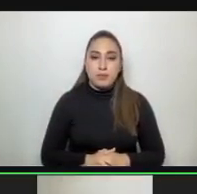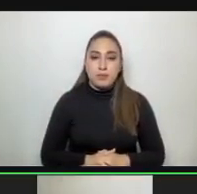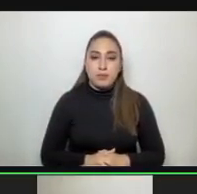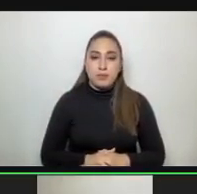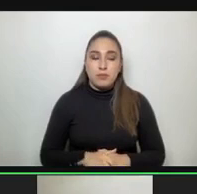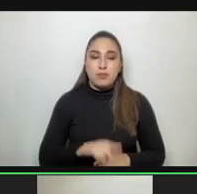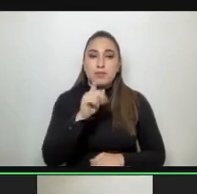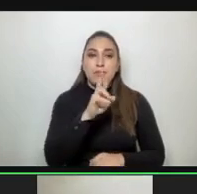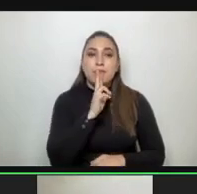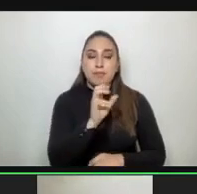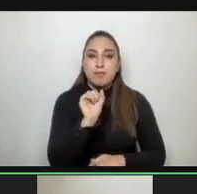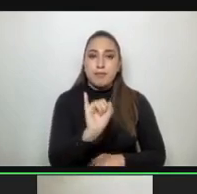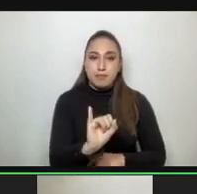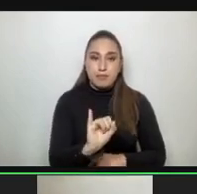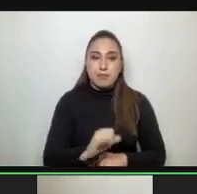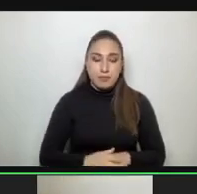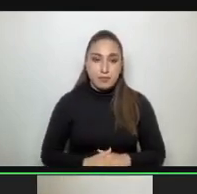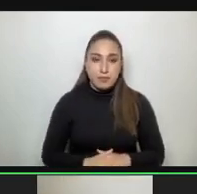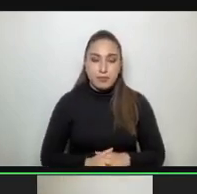Valeria Cruz, a favor.